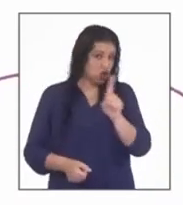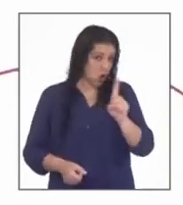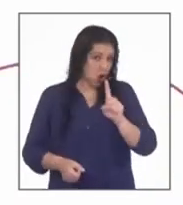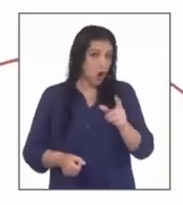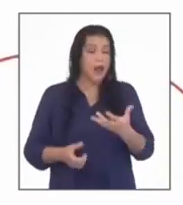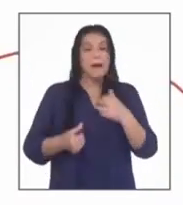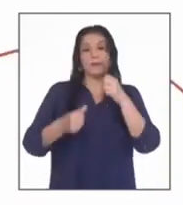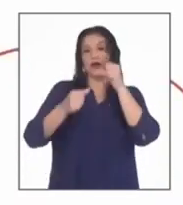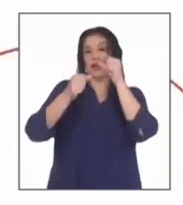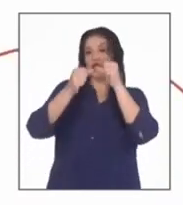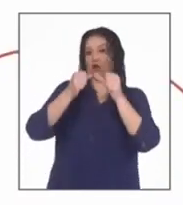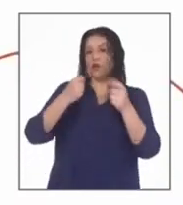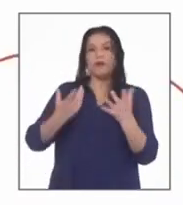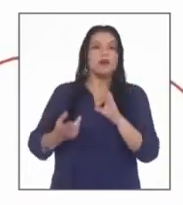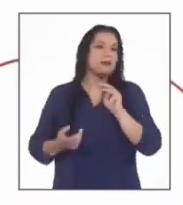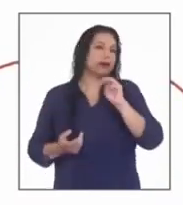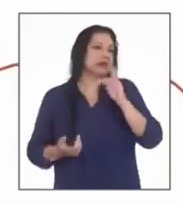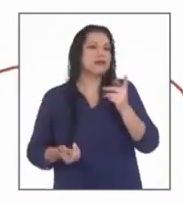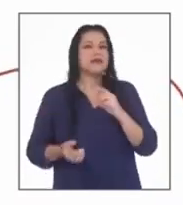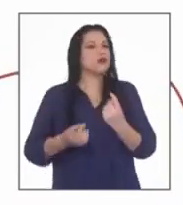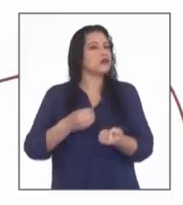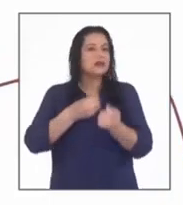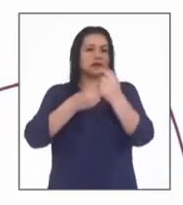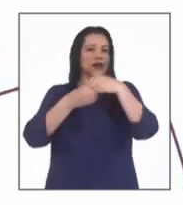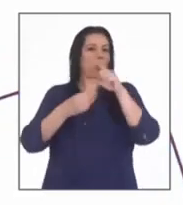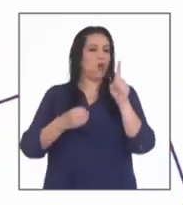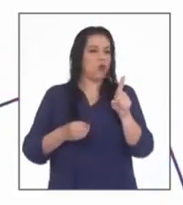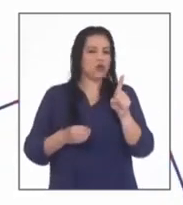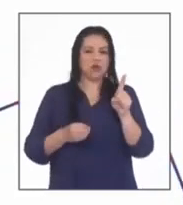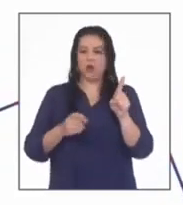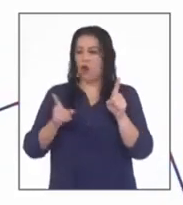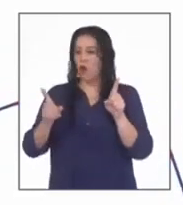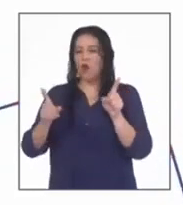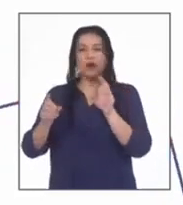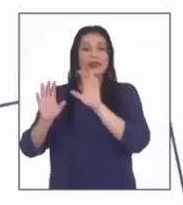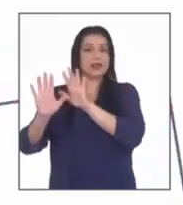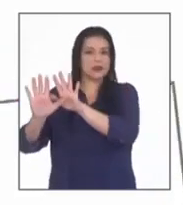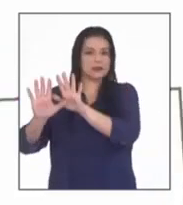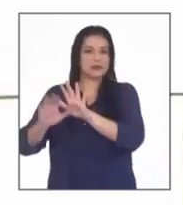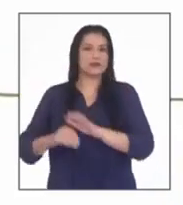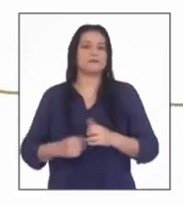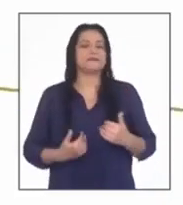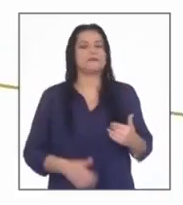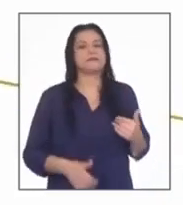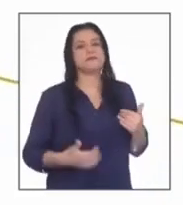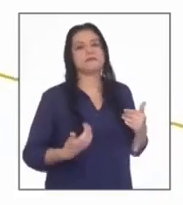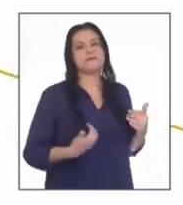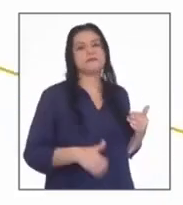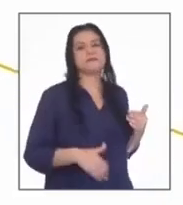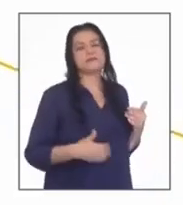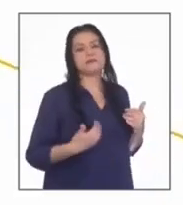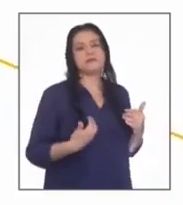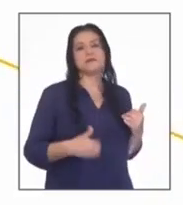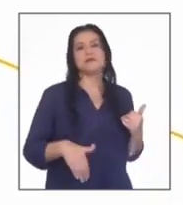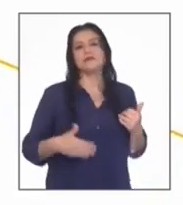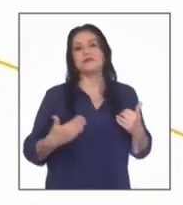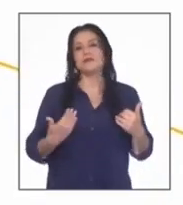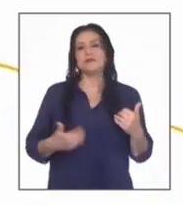el valor absoluto de la mantisa no está comprendido entre 1 y 10.